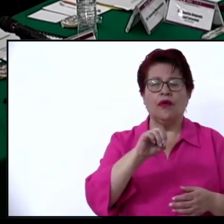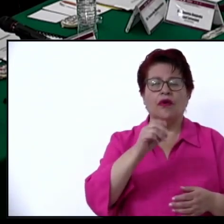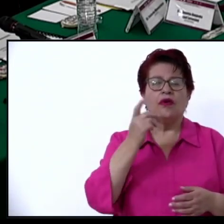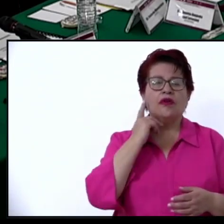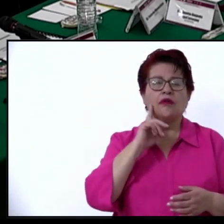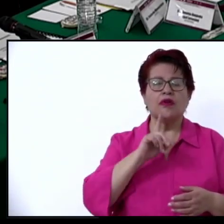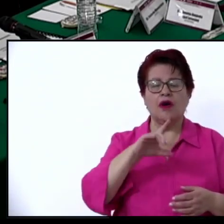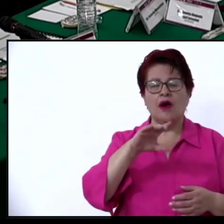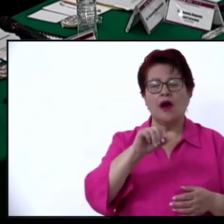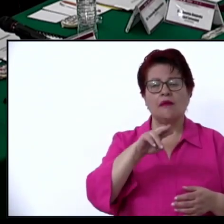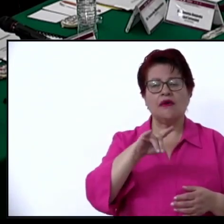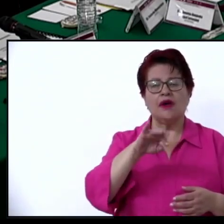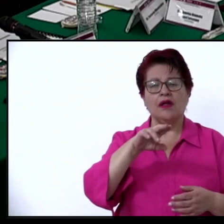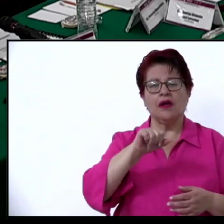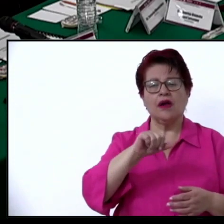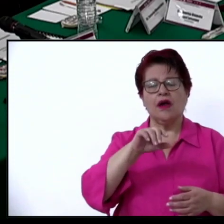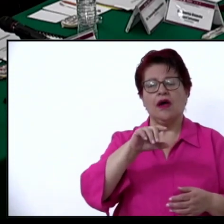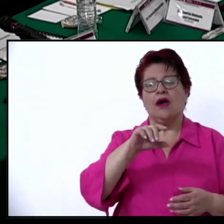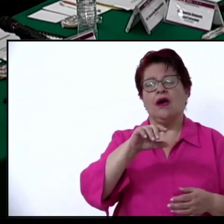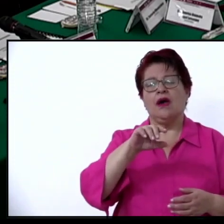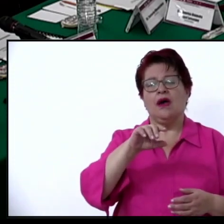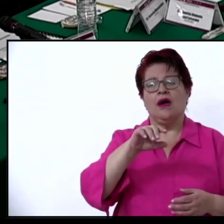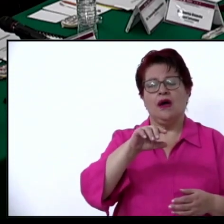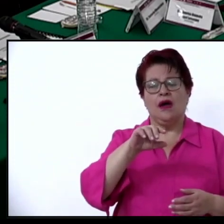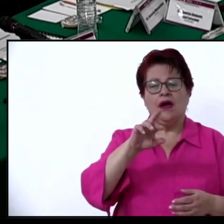Diputada América Alejandra Rangel Lorenzana.